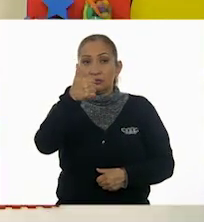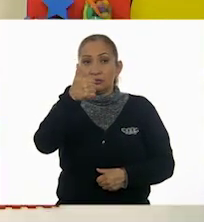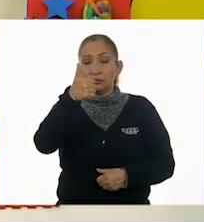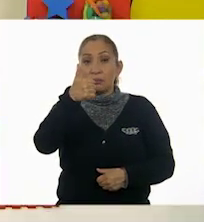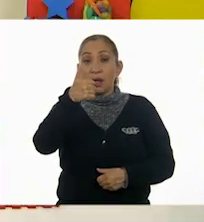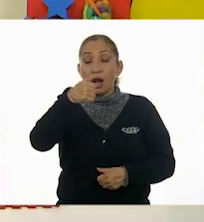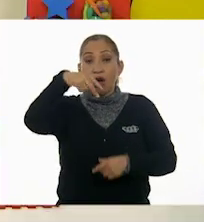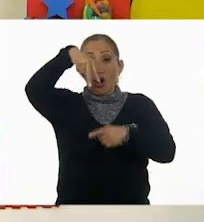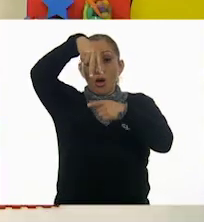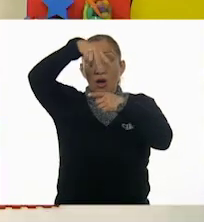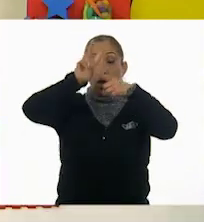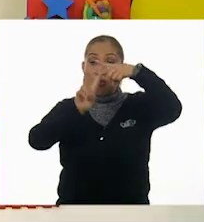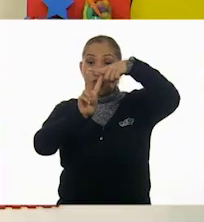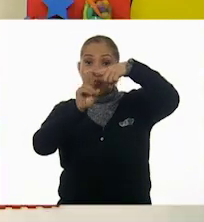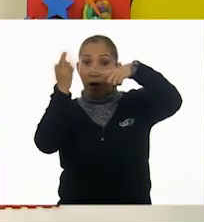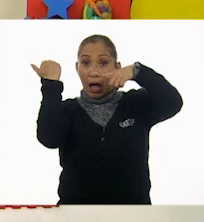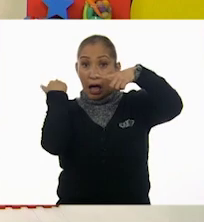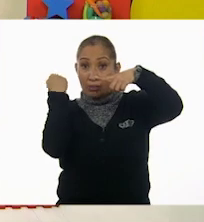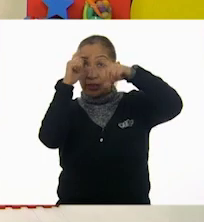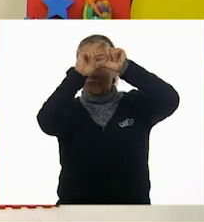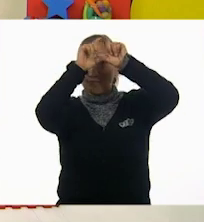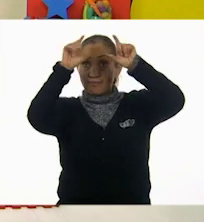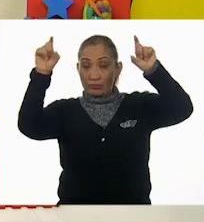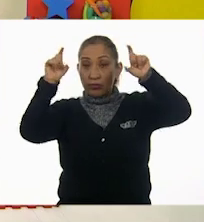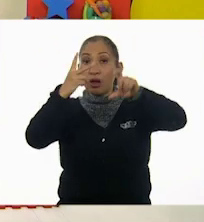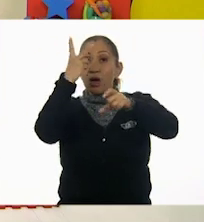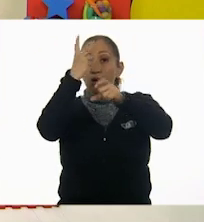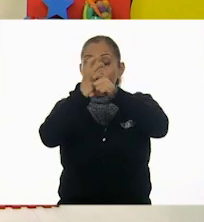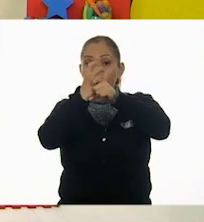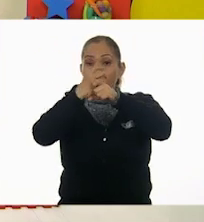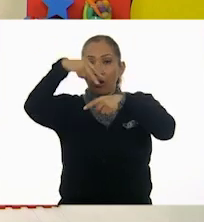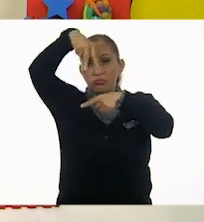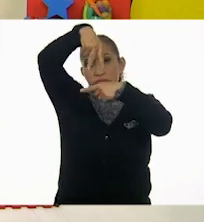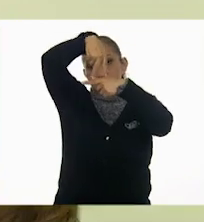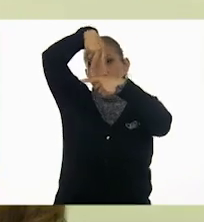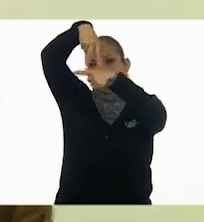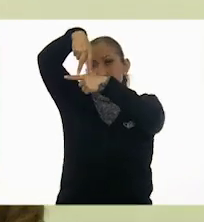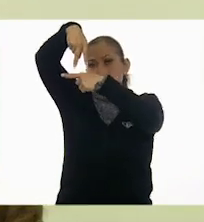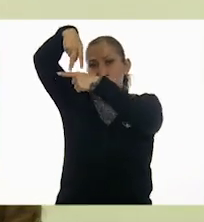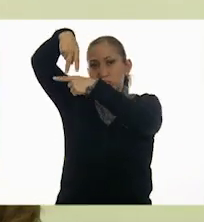al revés que el primero. Correcto. Toma.